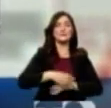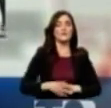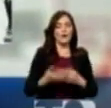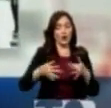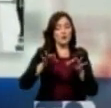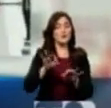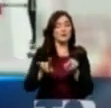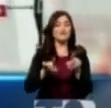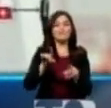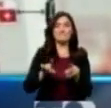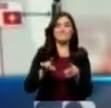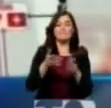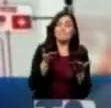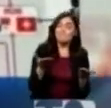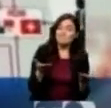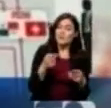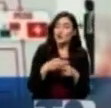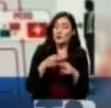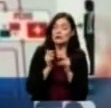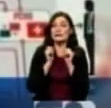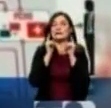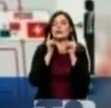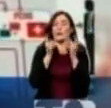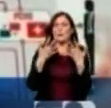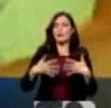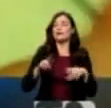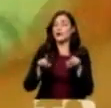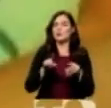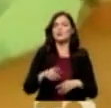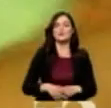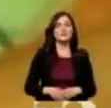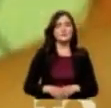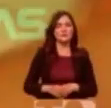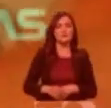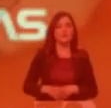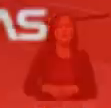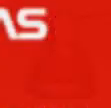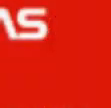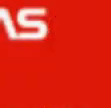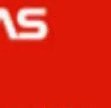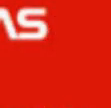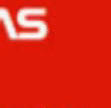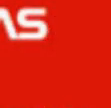confirmará algunas hipótesis y dará otras sorpresas Carlos zoto 24